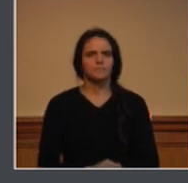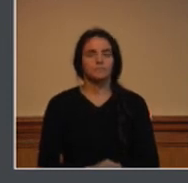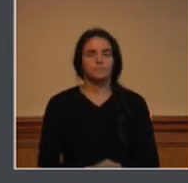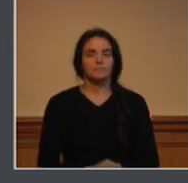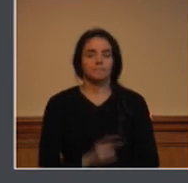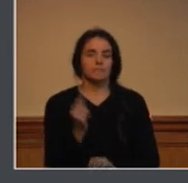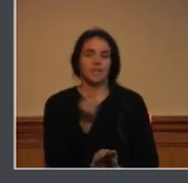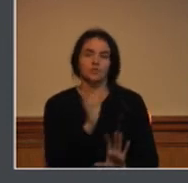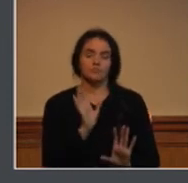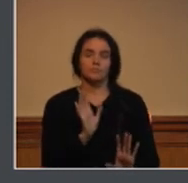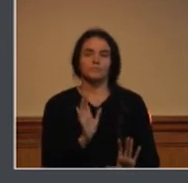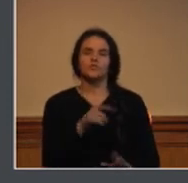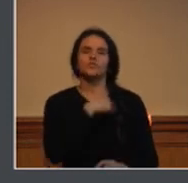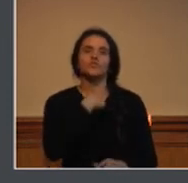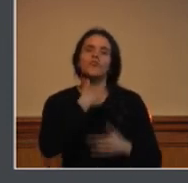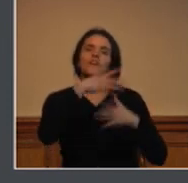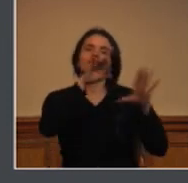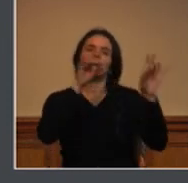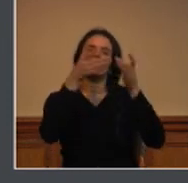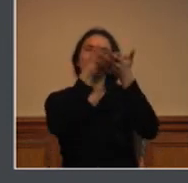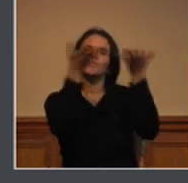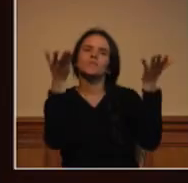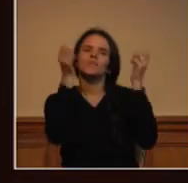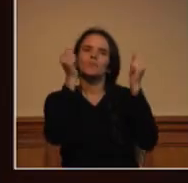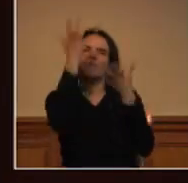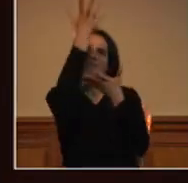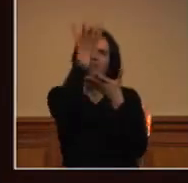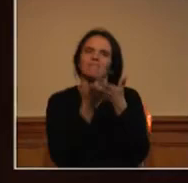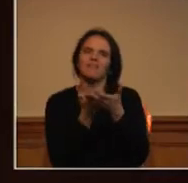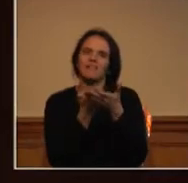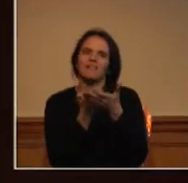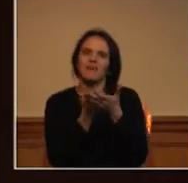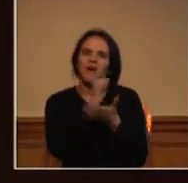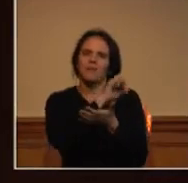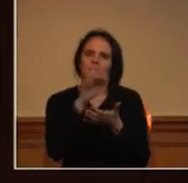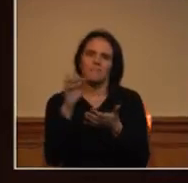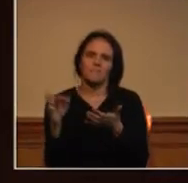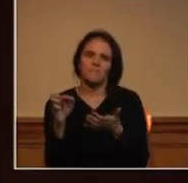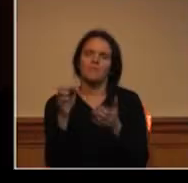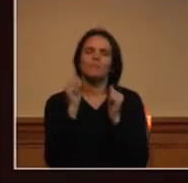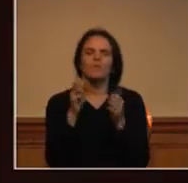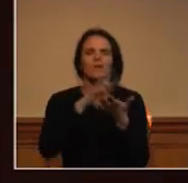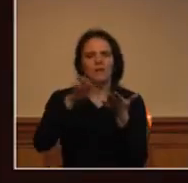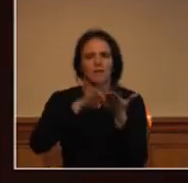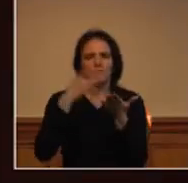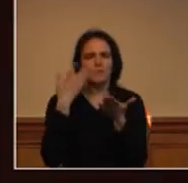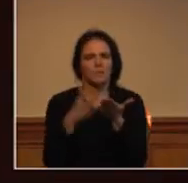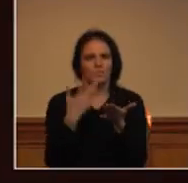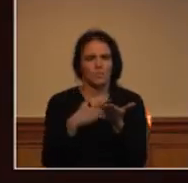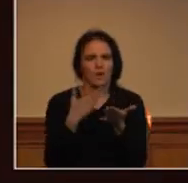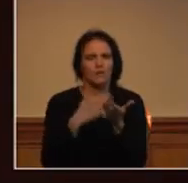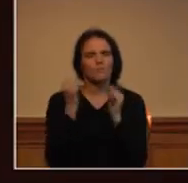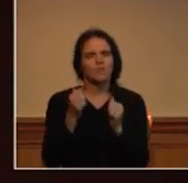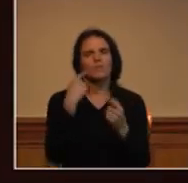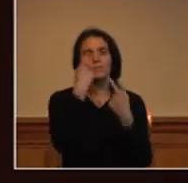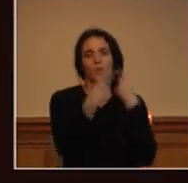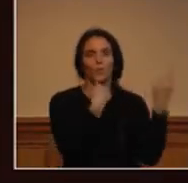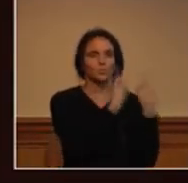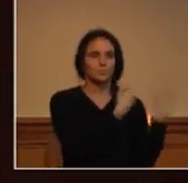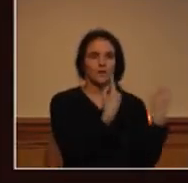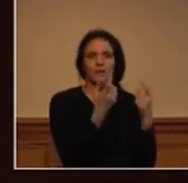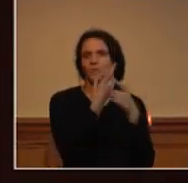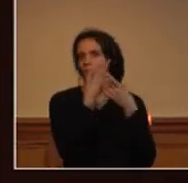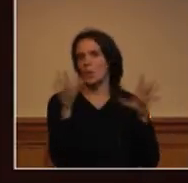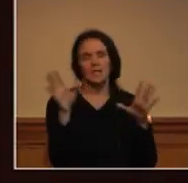Eso principalmente, los invito entonces a descargar la aplicación, a leer el manual, a hacernos preguntas, cualquier